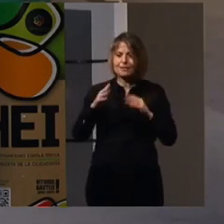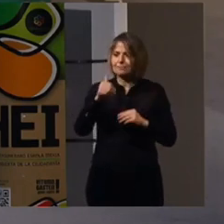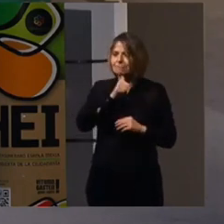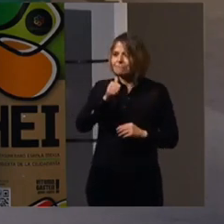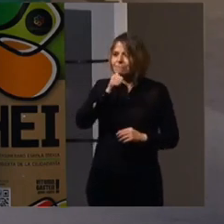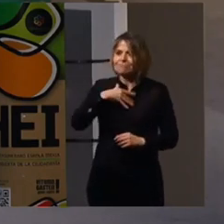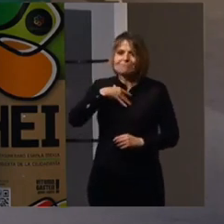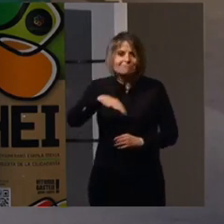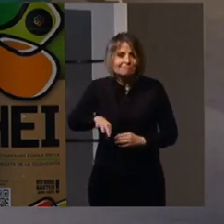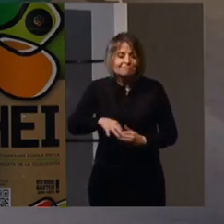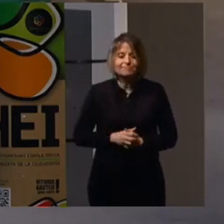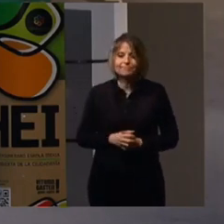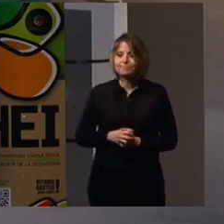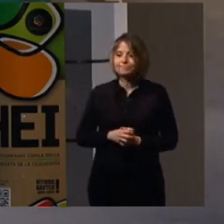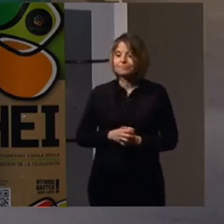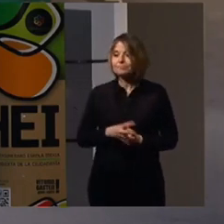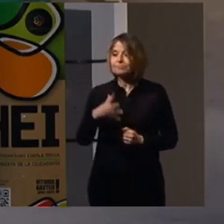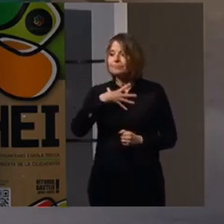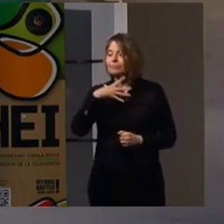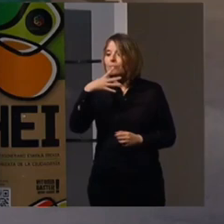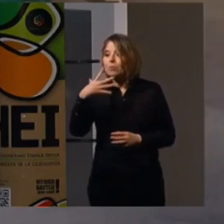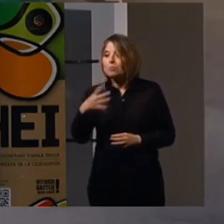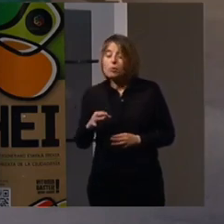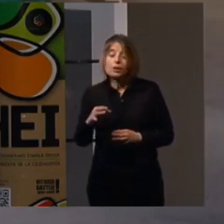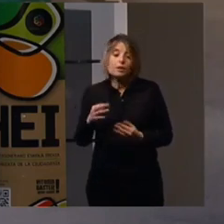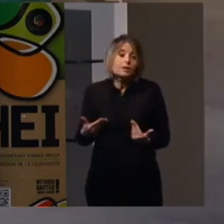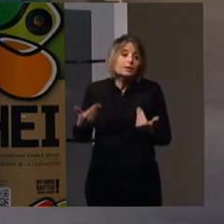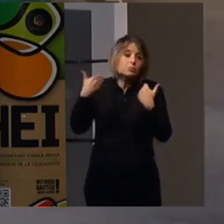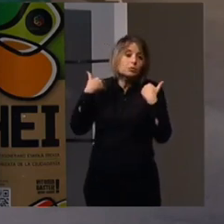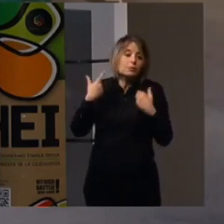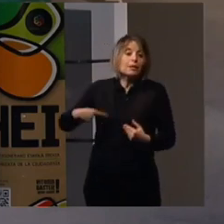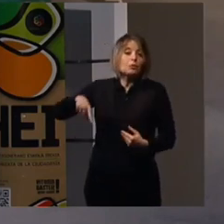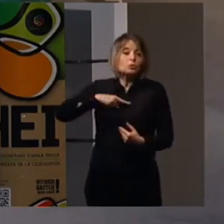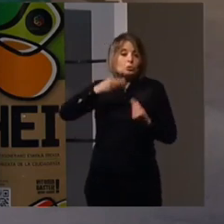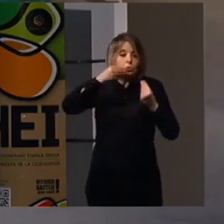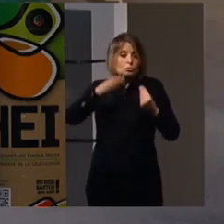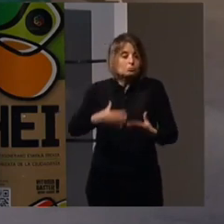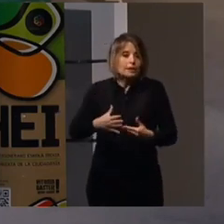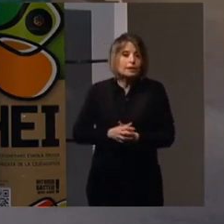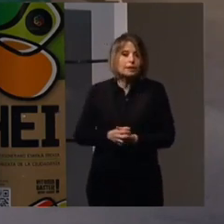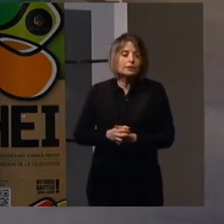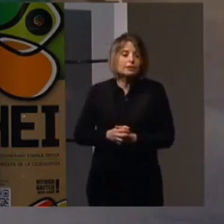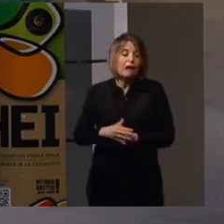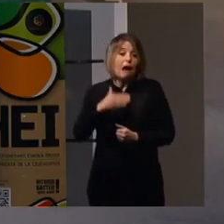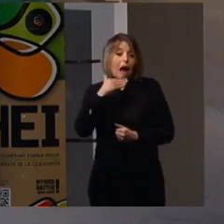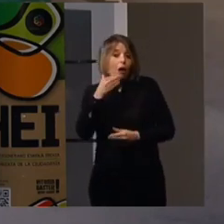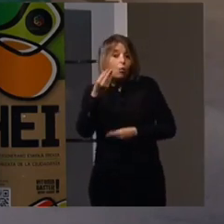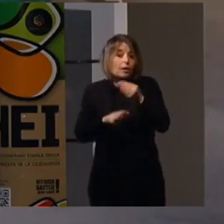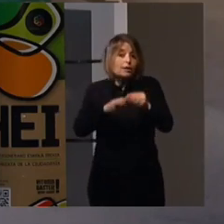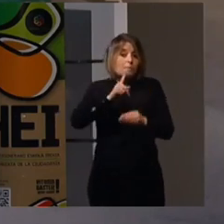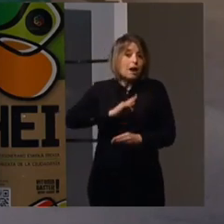buenamente podemos. Quizá porque pensemos que es nuestra responsabilidad estar bien, algo estaré haciendo